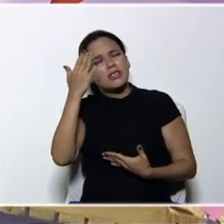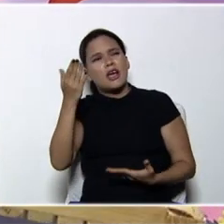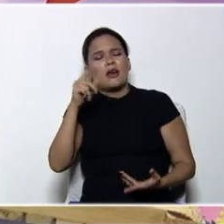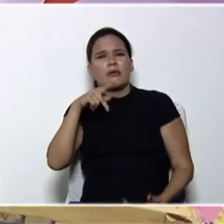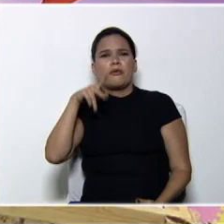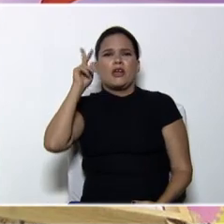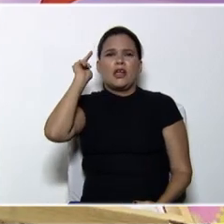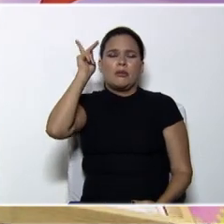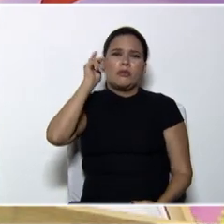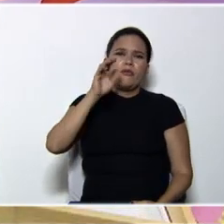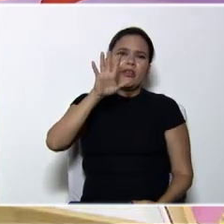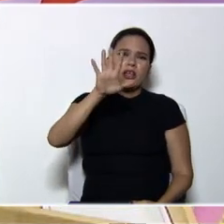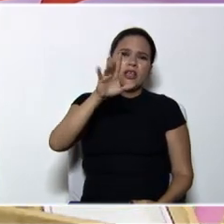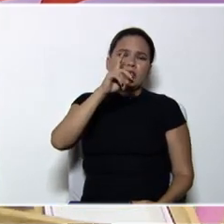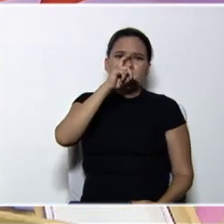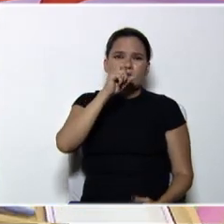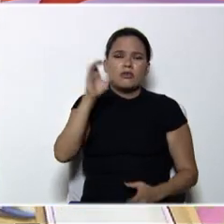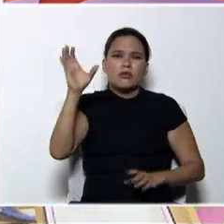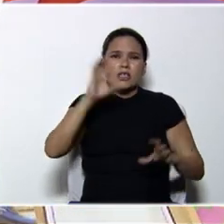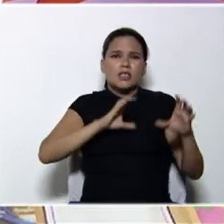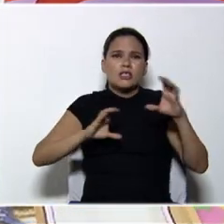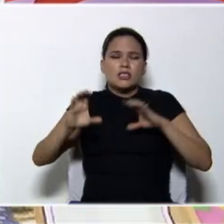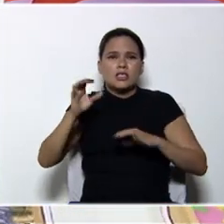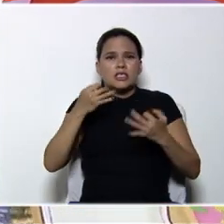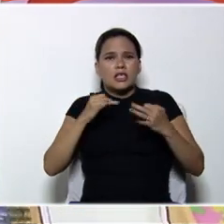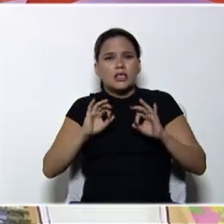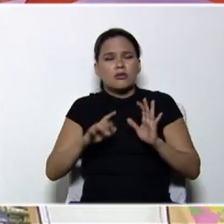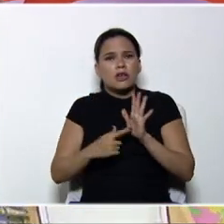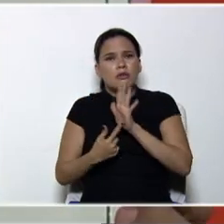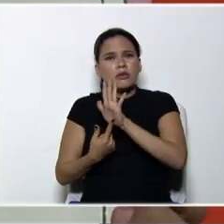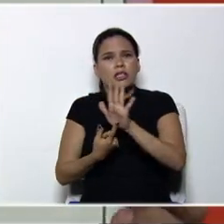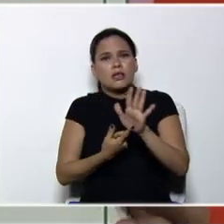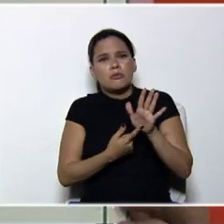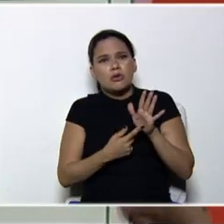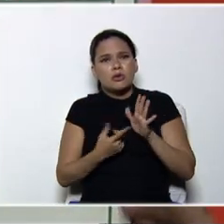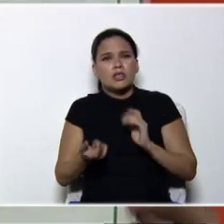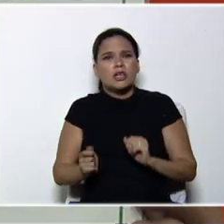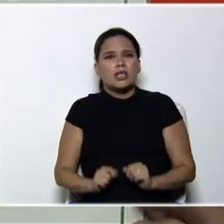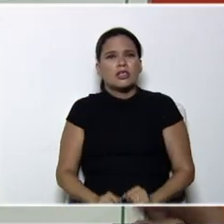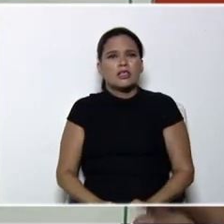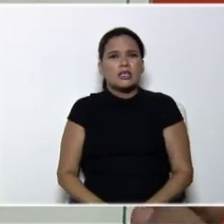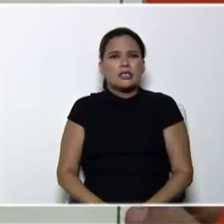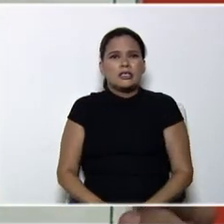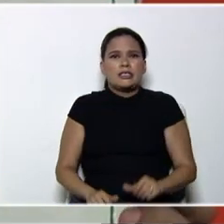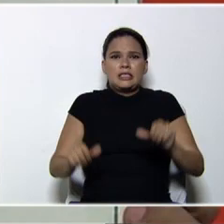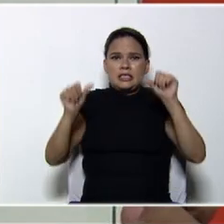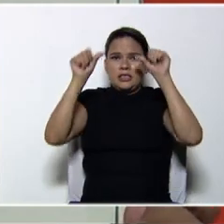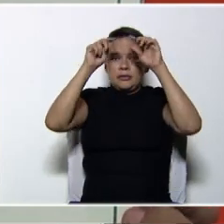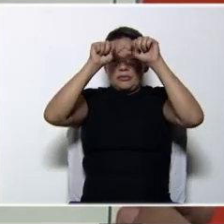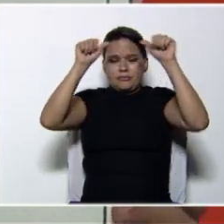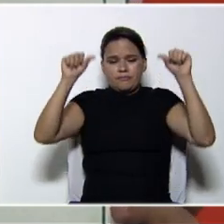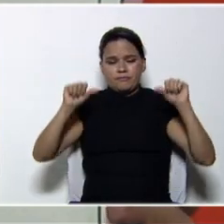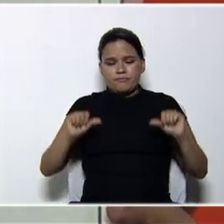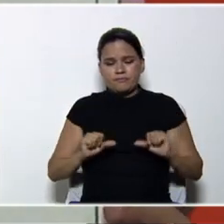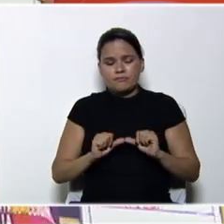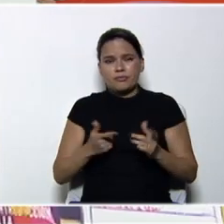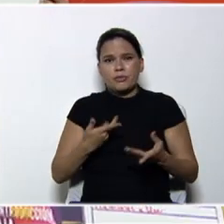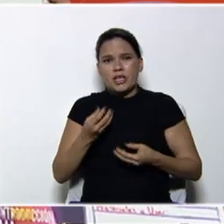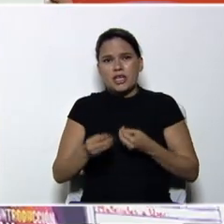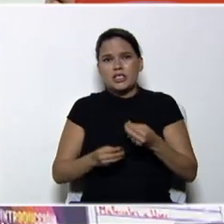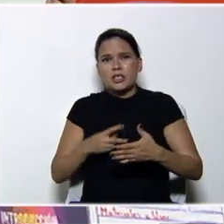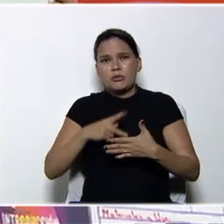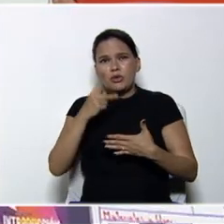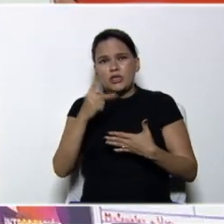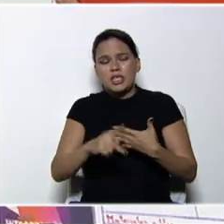de 5º año de Ciencias Naturales me está mostrando una estructura para la elaboración de proyectos y él me dice